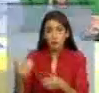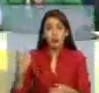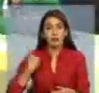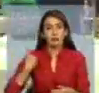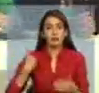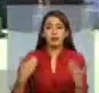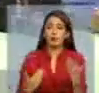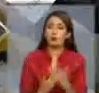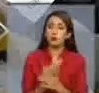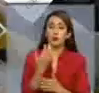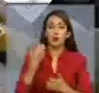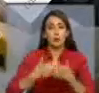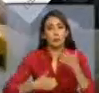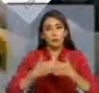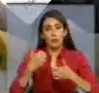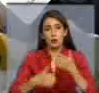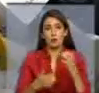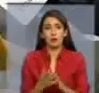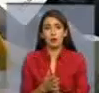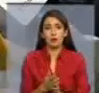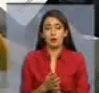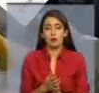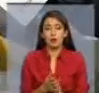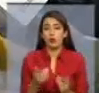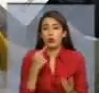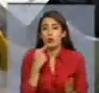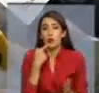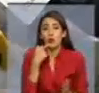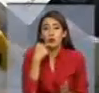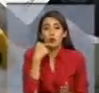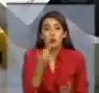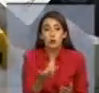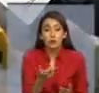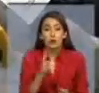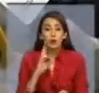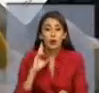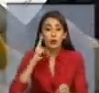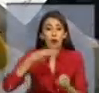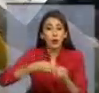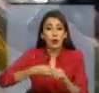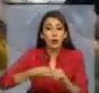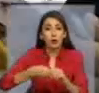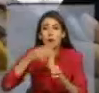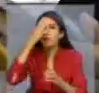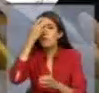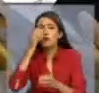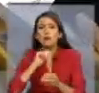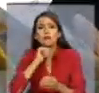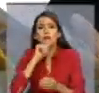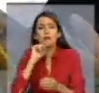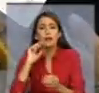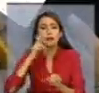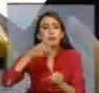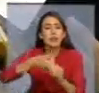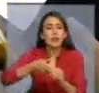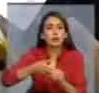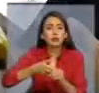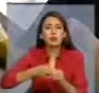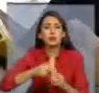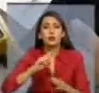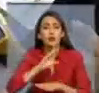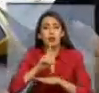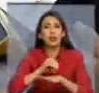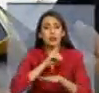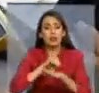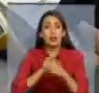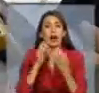de discordia. No ha justificado su inasistencia a la dirección nacional, se lo destituye. Ahora, la